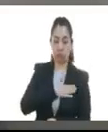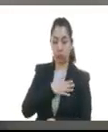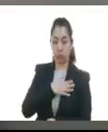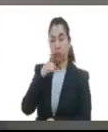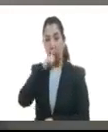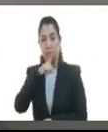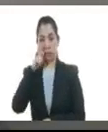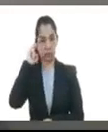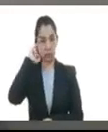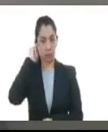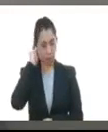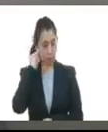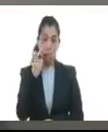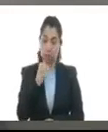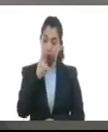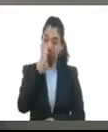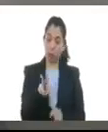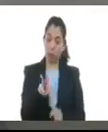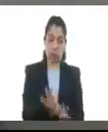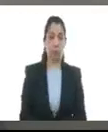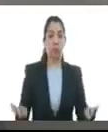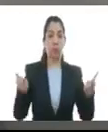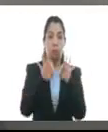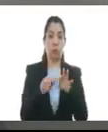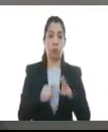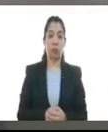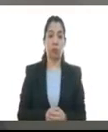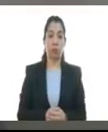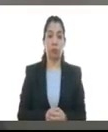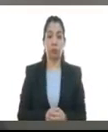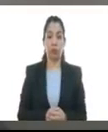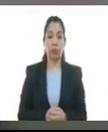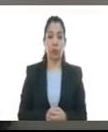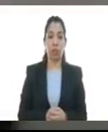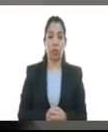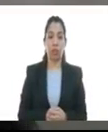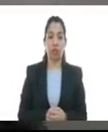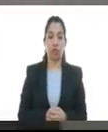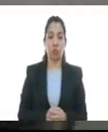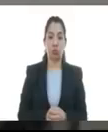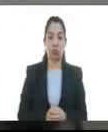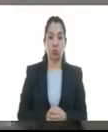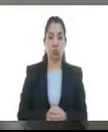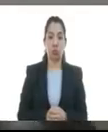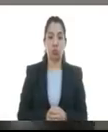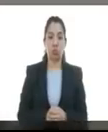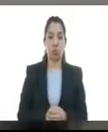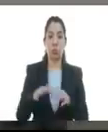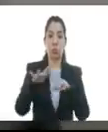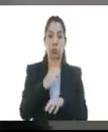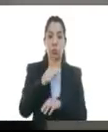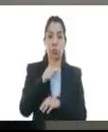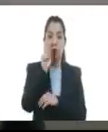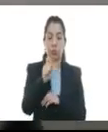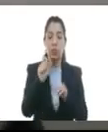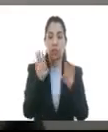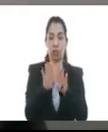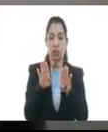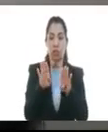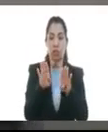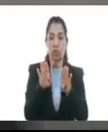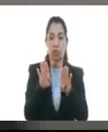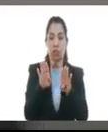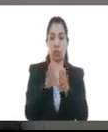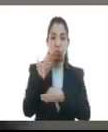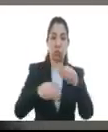esencial, que se abra también, que tenga toda la apertura que se pueda. ¿Y cómo vamos a lograr